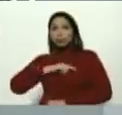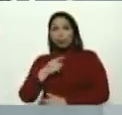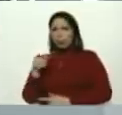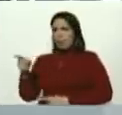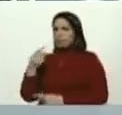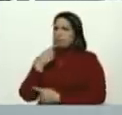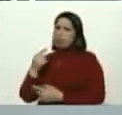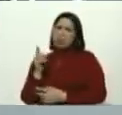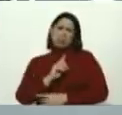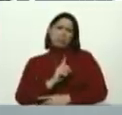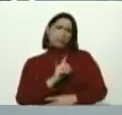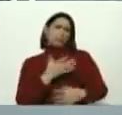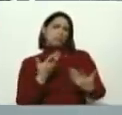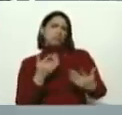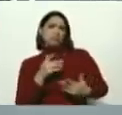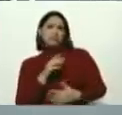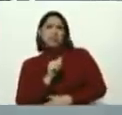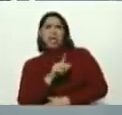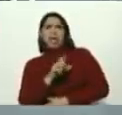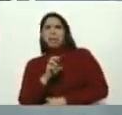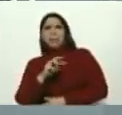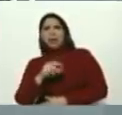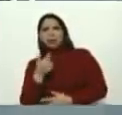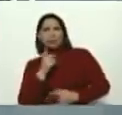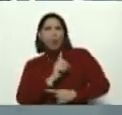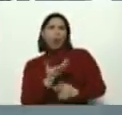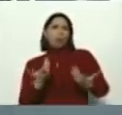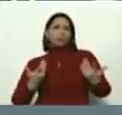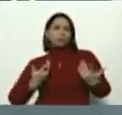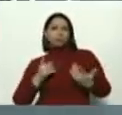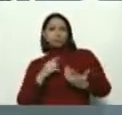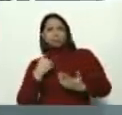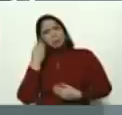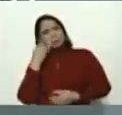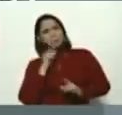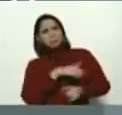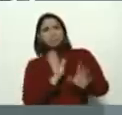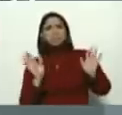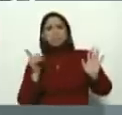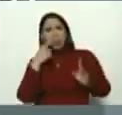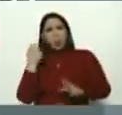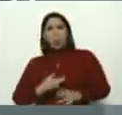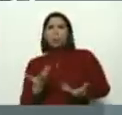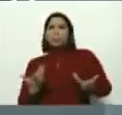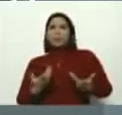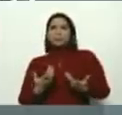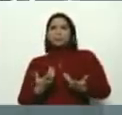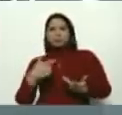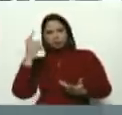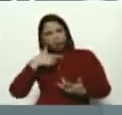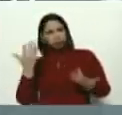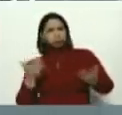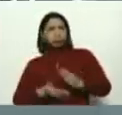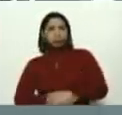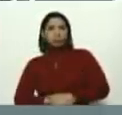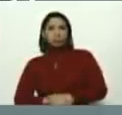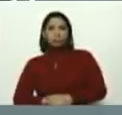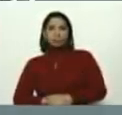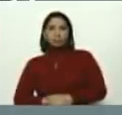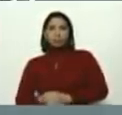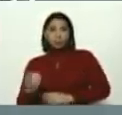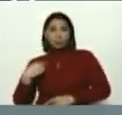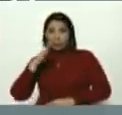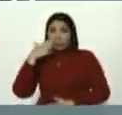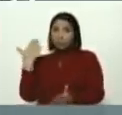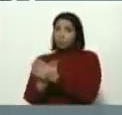no, alemán es un monje, un hombre divino. Le digo, tengo las